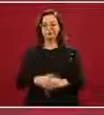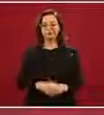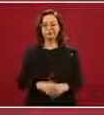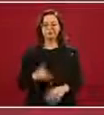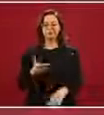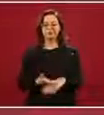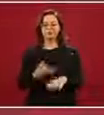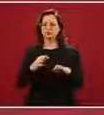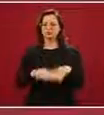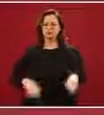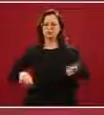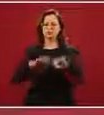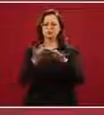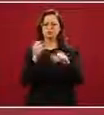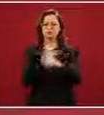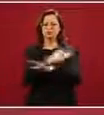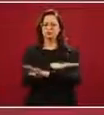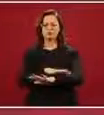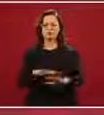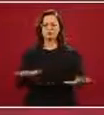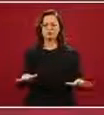Es muy importante la información.